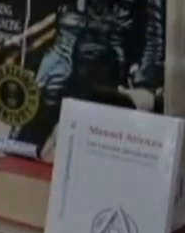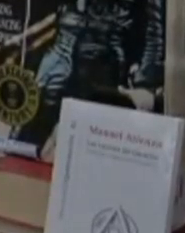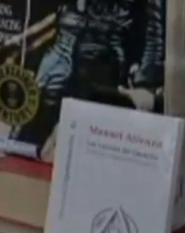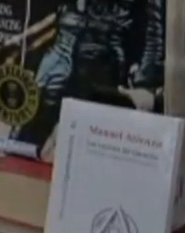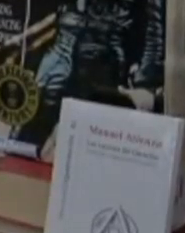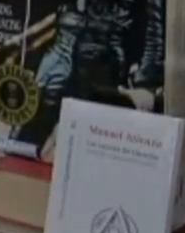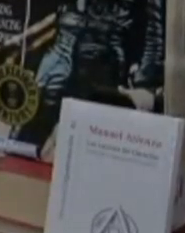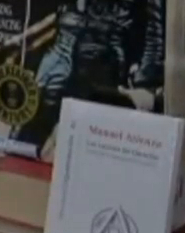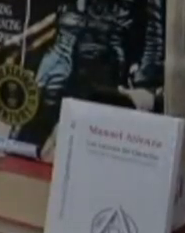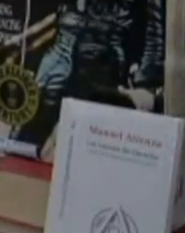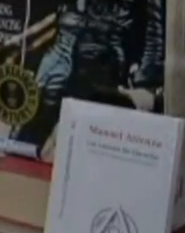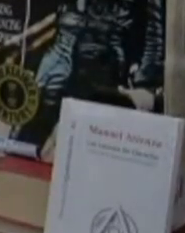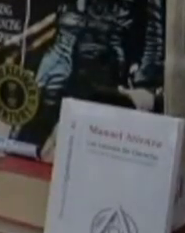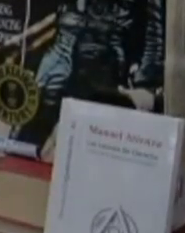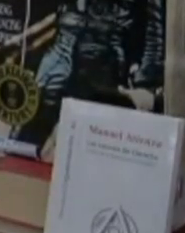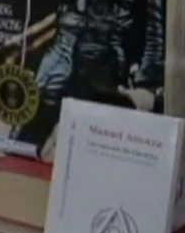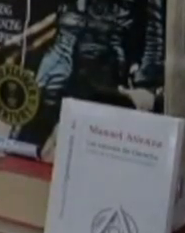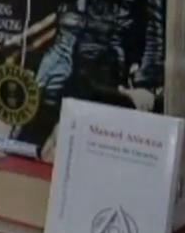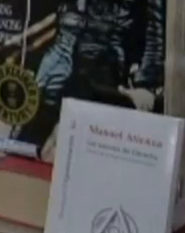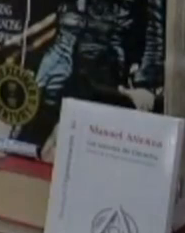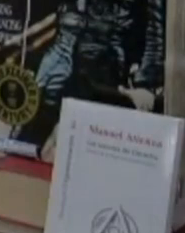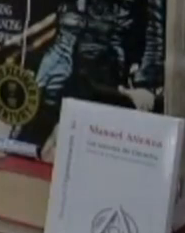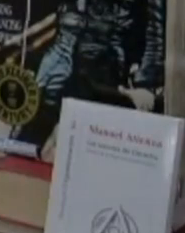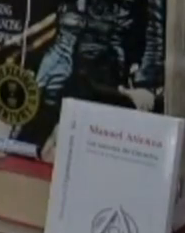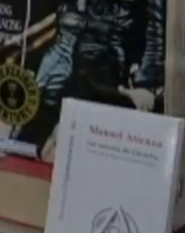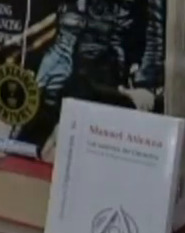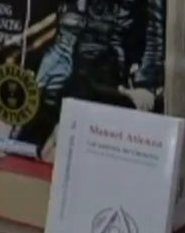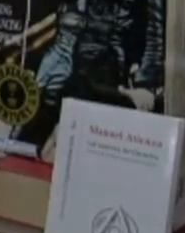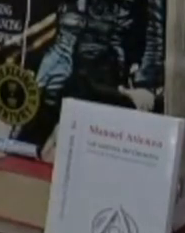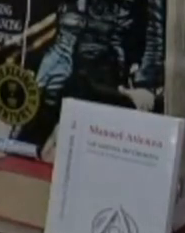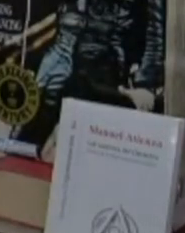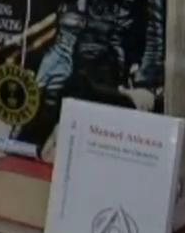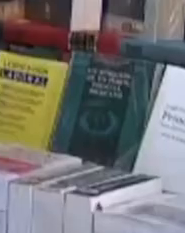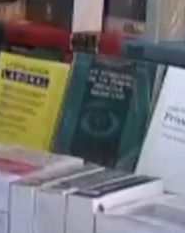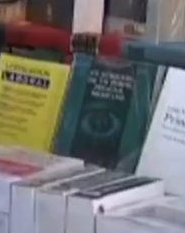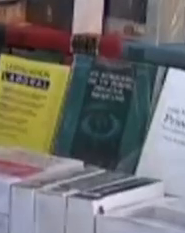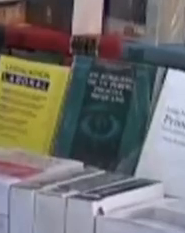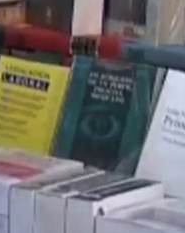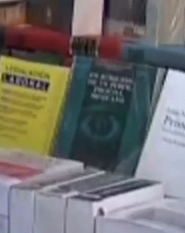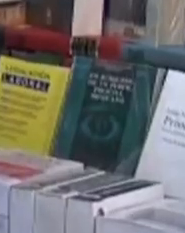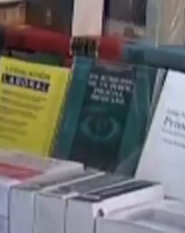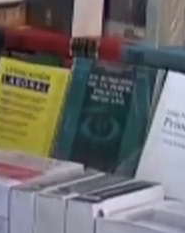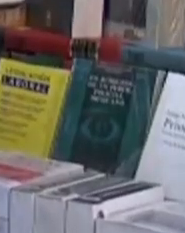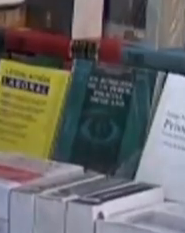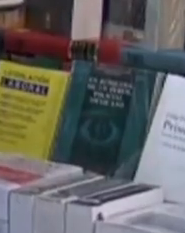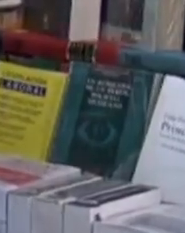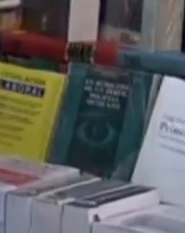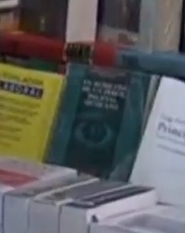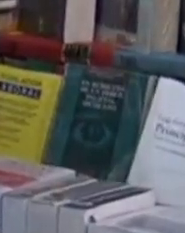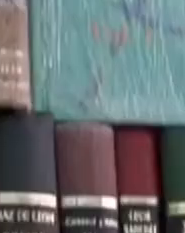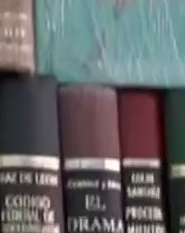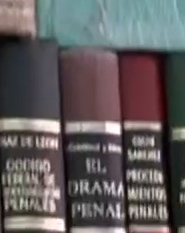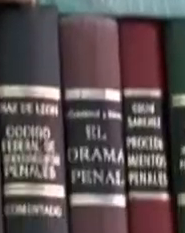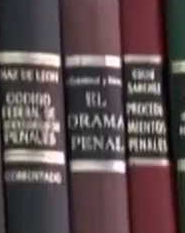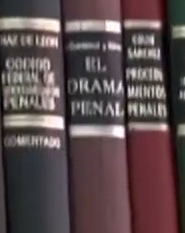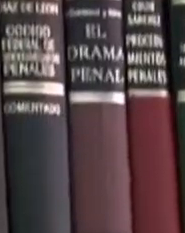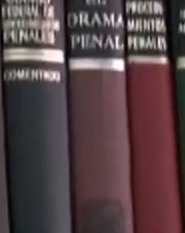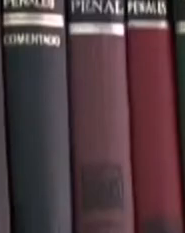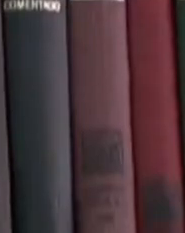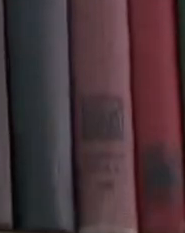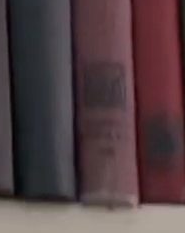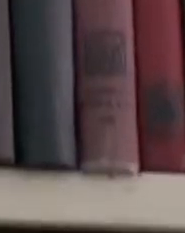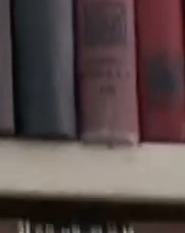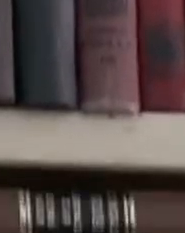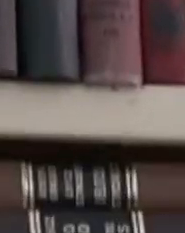con las novedades editoriales, con descuentos. También hay conferencias, presentaciones de libros, habrá conversatorios y también